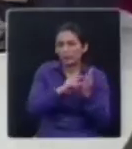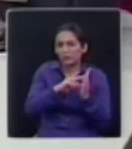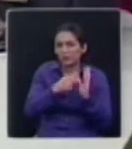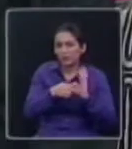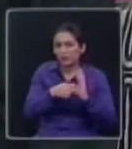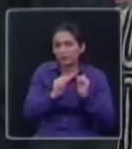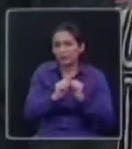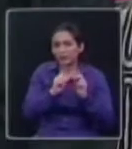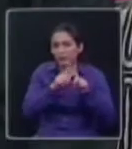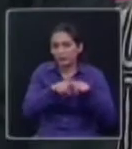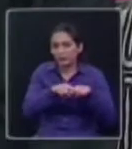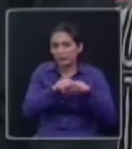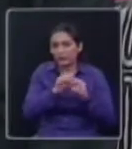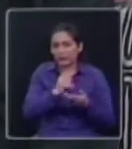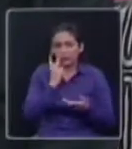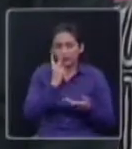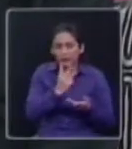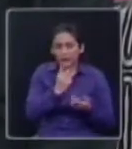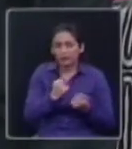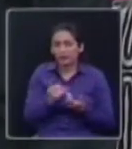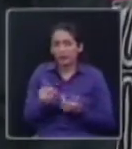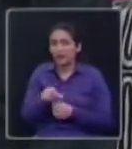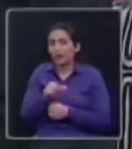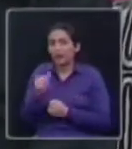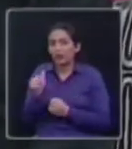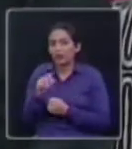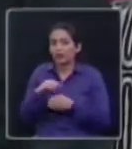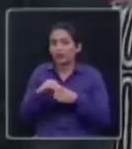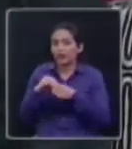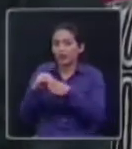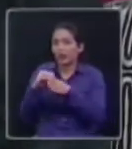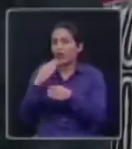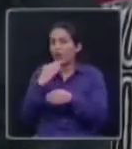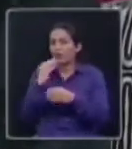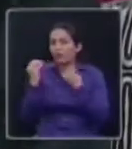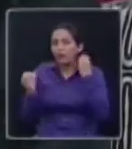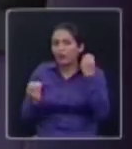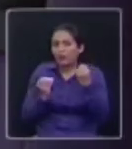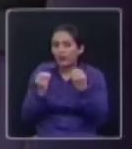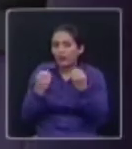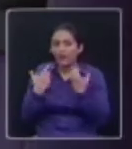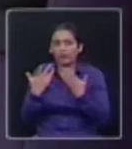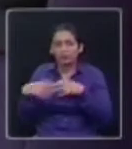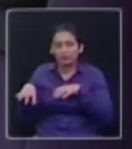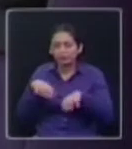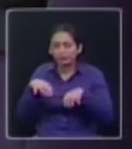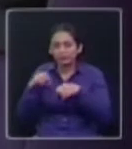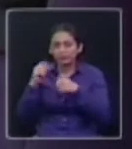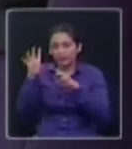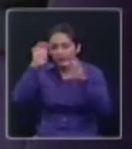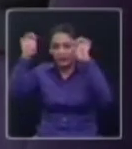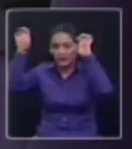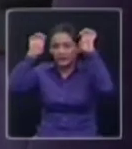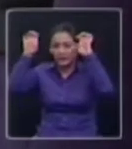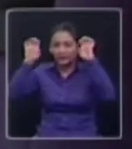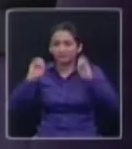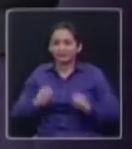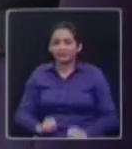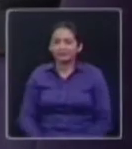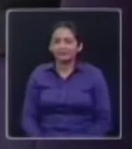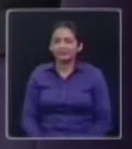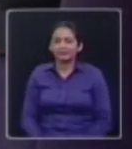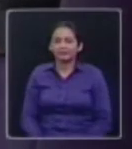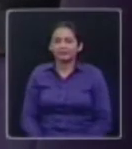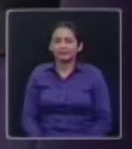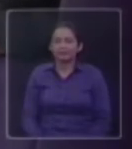dirección de proyectos es como la gente lo hace. Que las estrategias y los procesos. Para que el proyecto sea exitoso. Correcto. For example, in